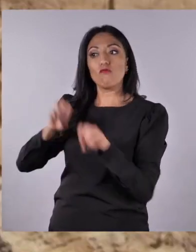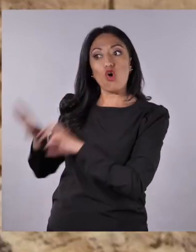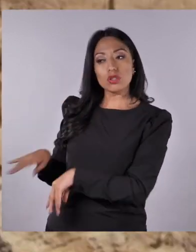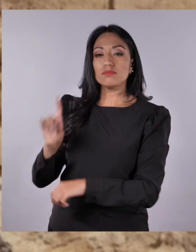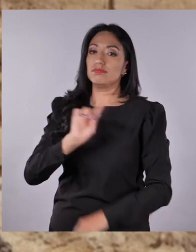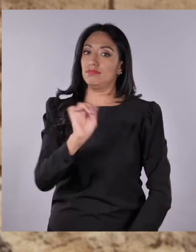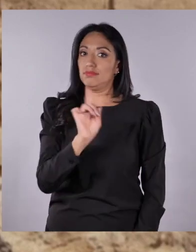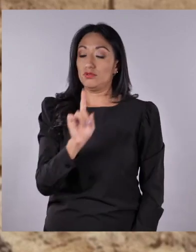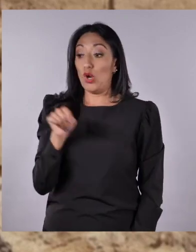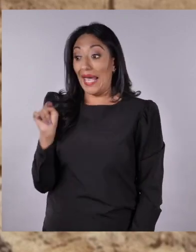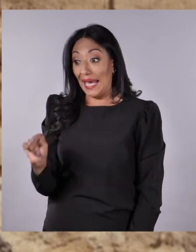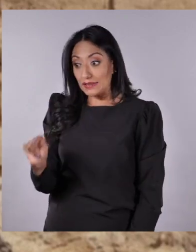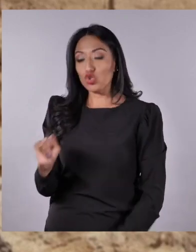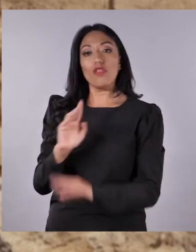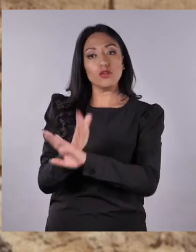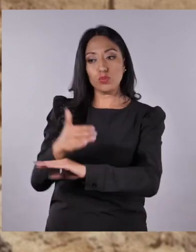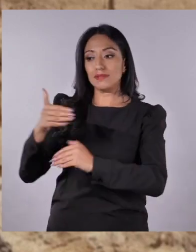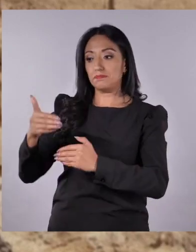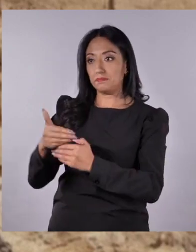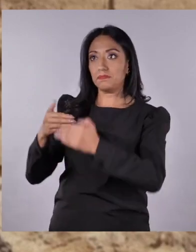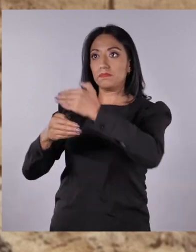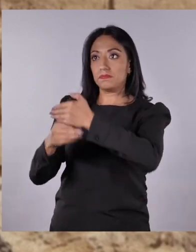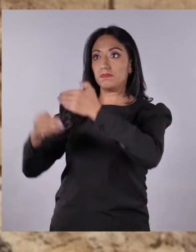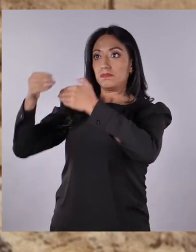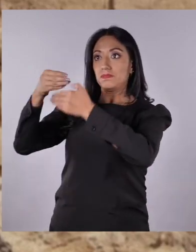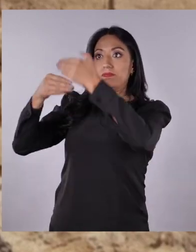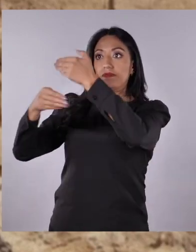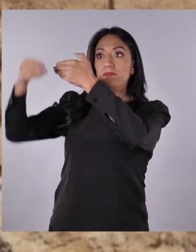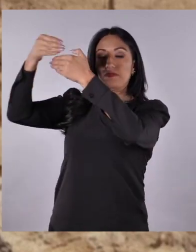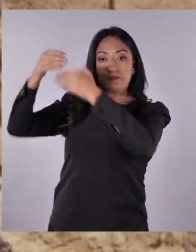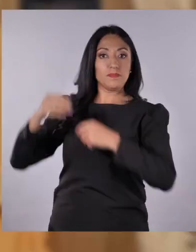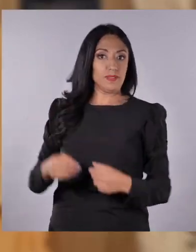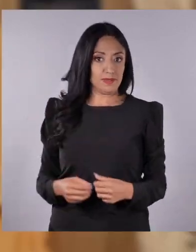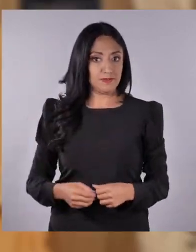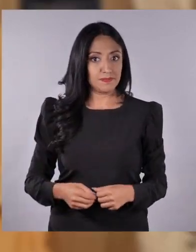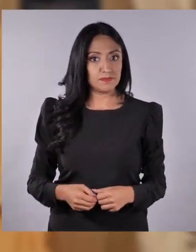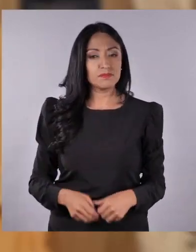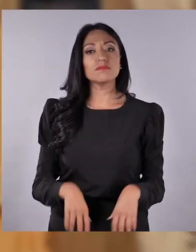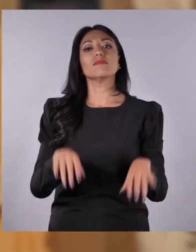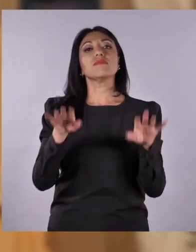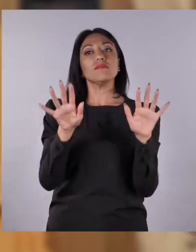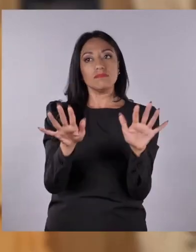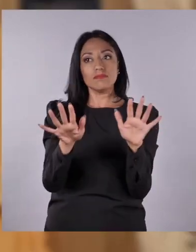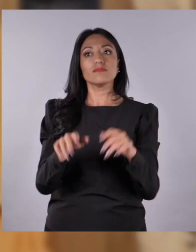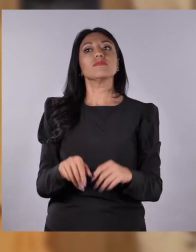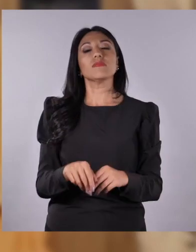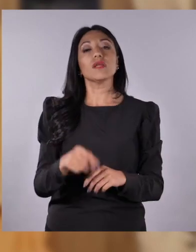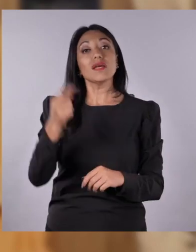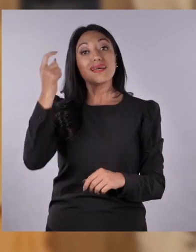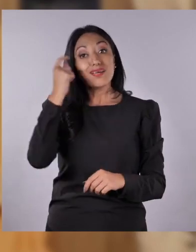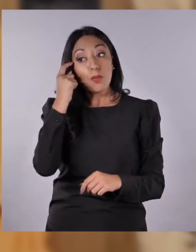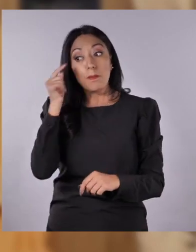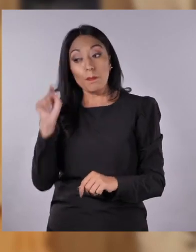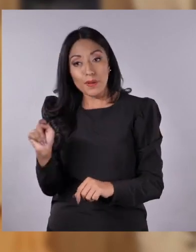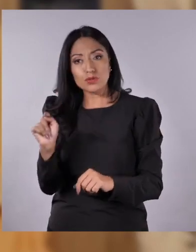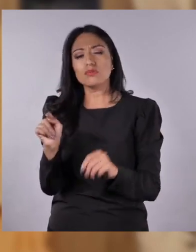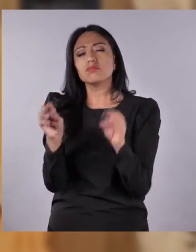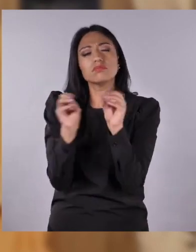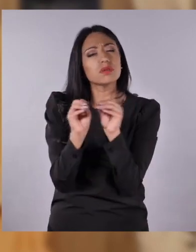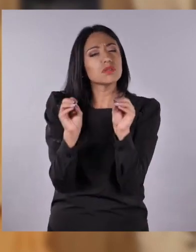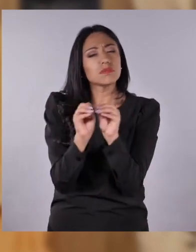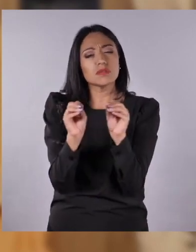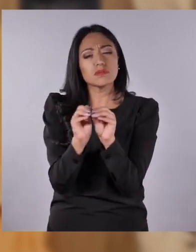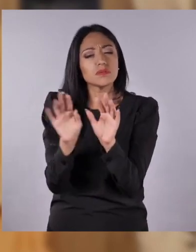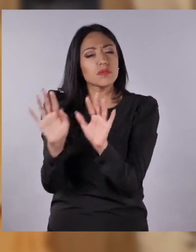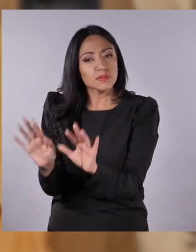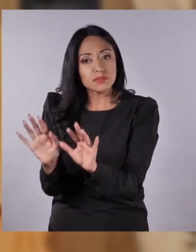desperdicia, porque a la larga será la que forme parte de las paredes. ¿Saben? Estaba pensando que los valores que